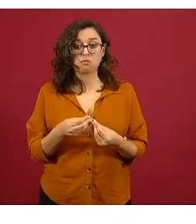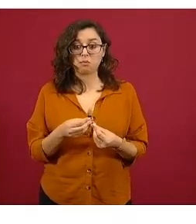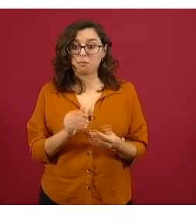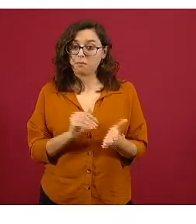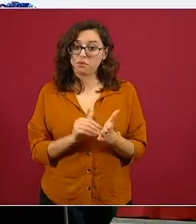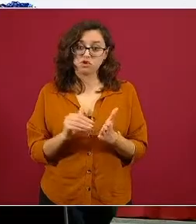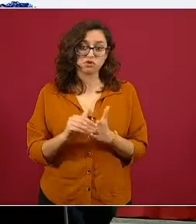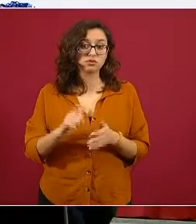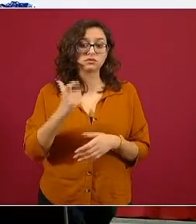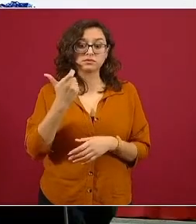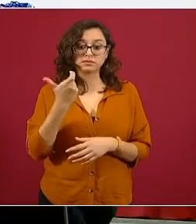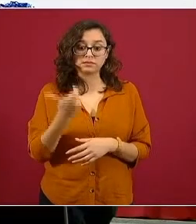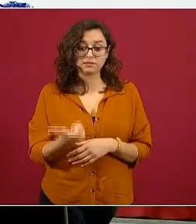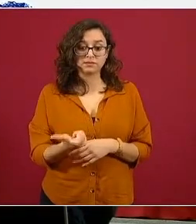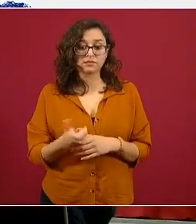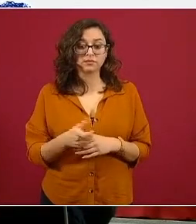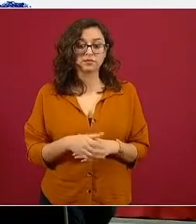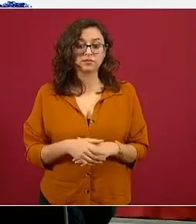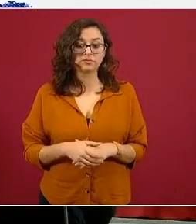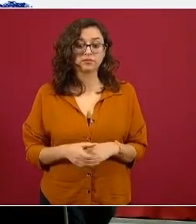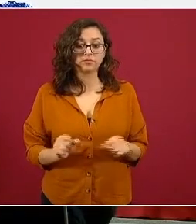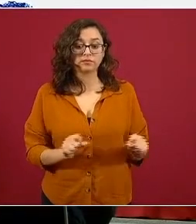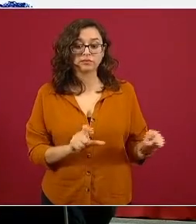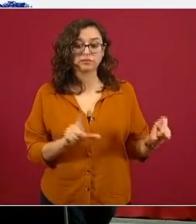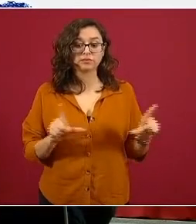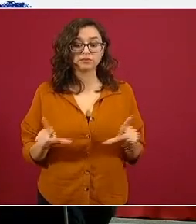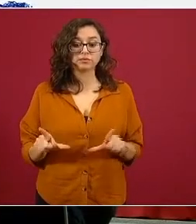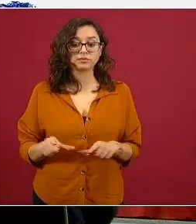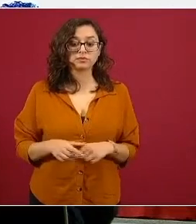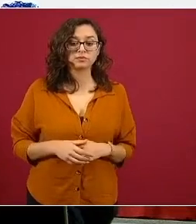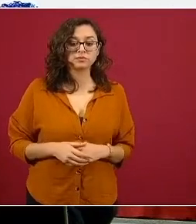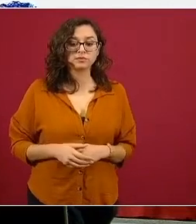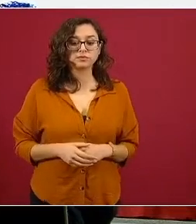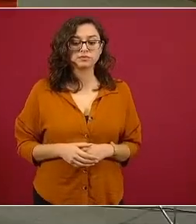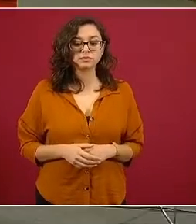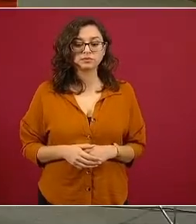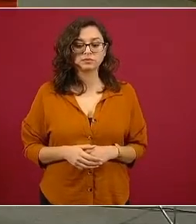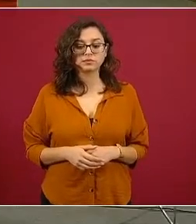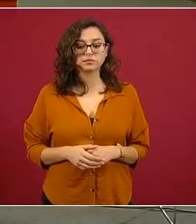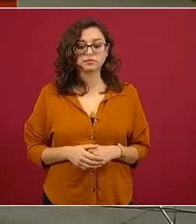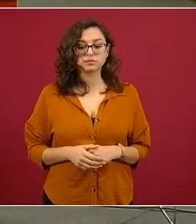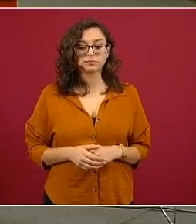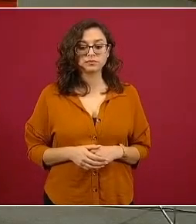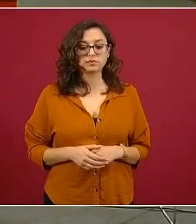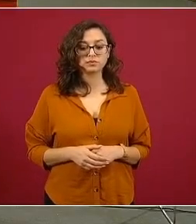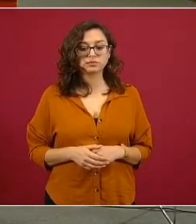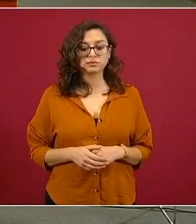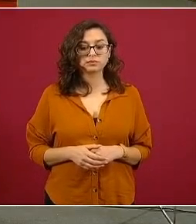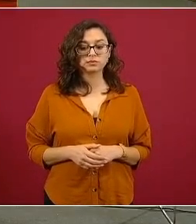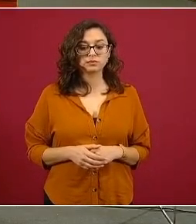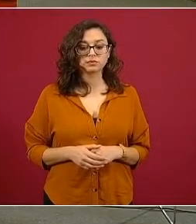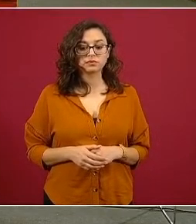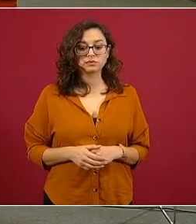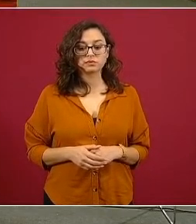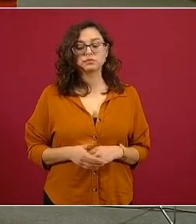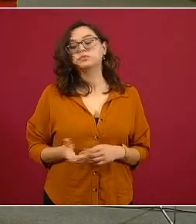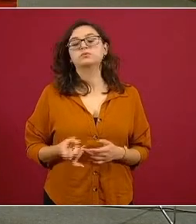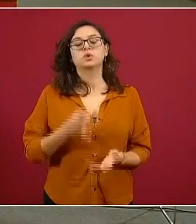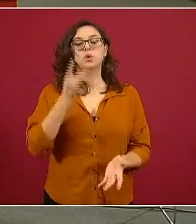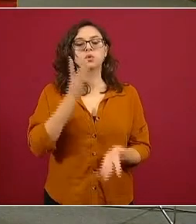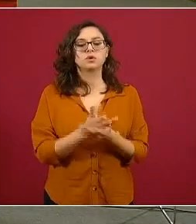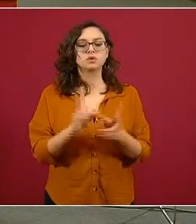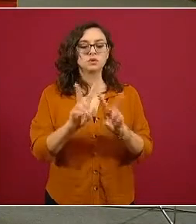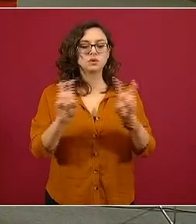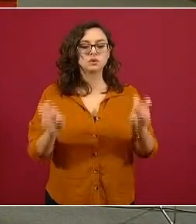miles de millones de pesos. La siguiente, por favor. Ahora, no solamente se ha incrementado el valor de las